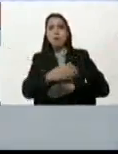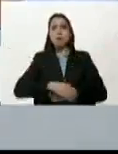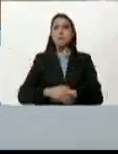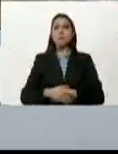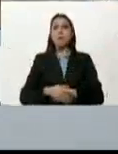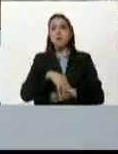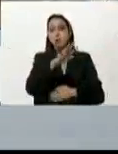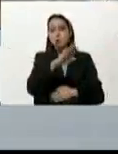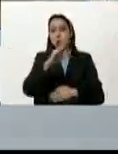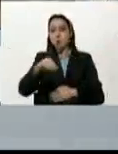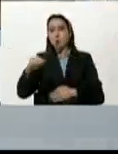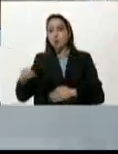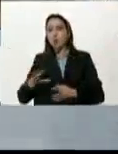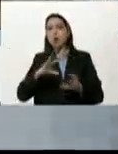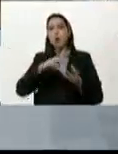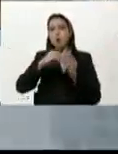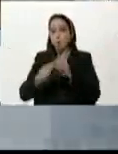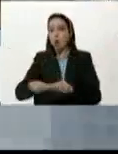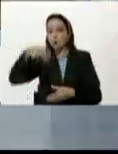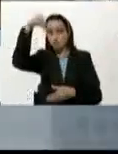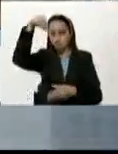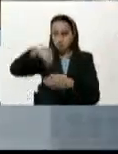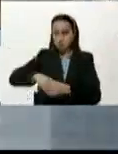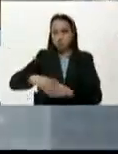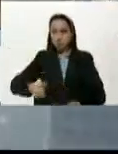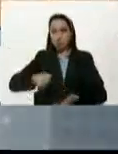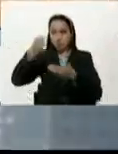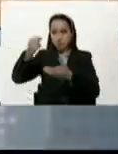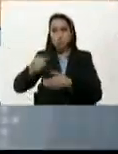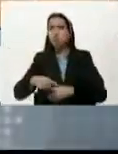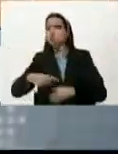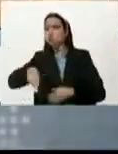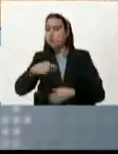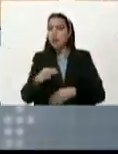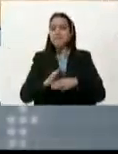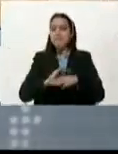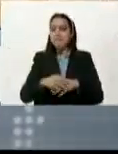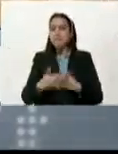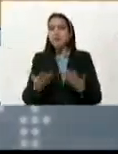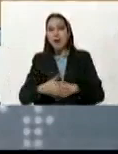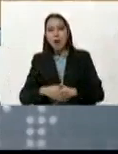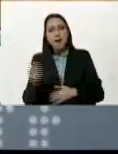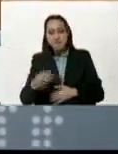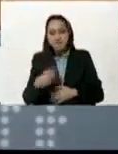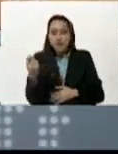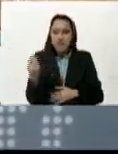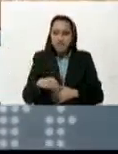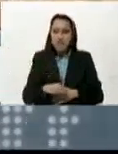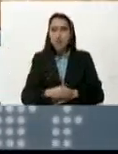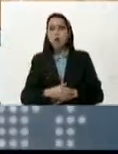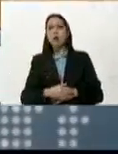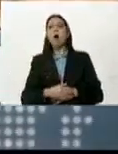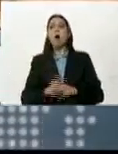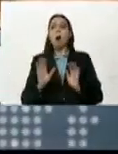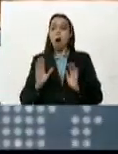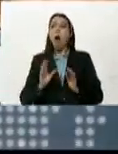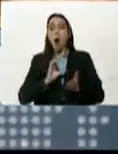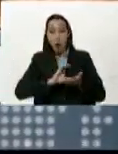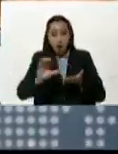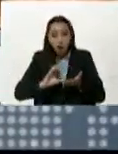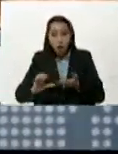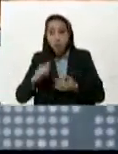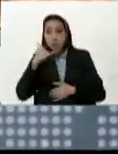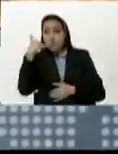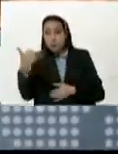400 para los clap ustedes me dicen que hace falta si hace falta recursos llaman a la